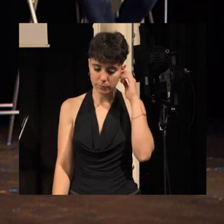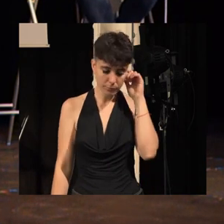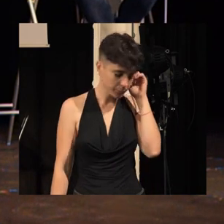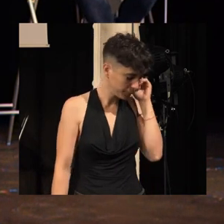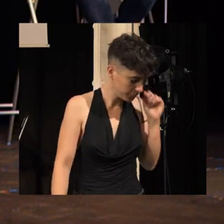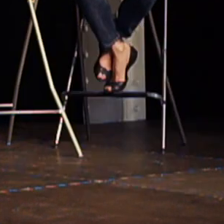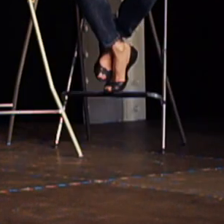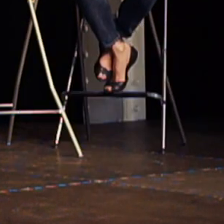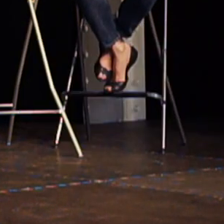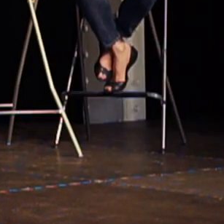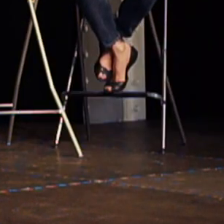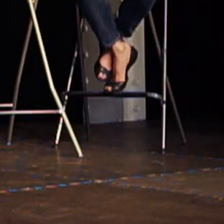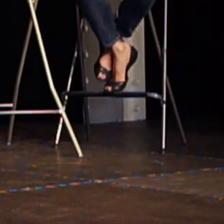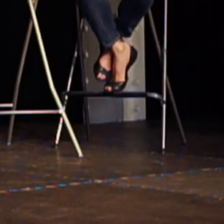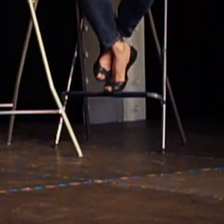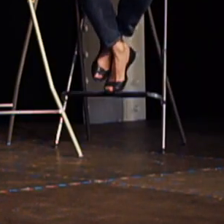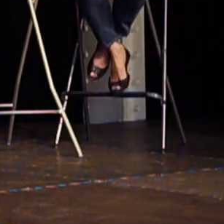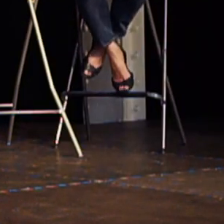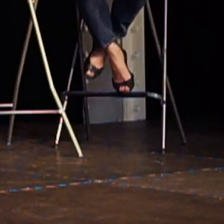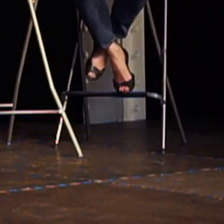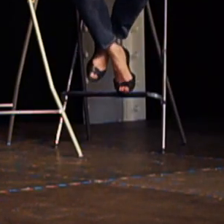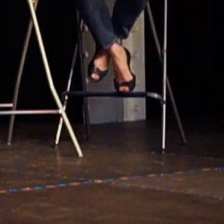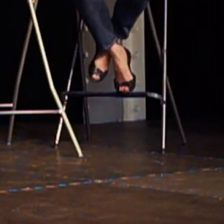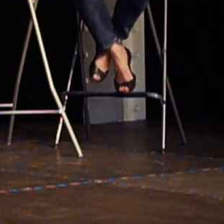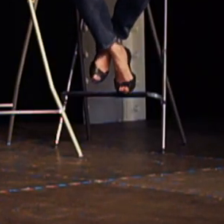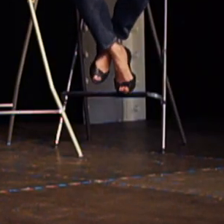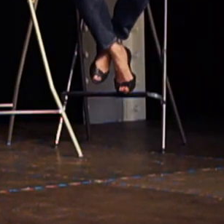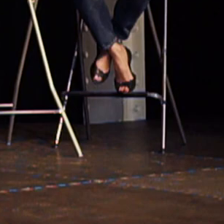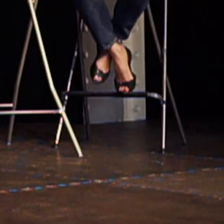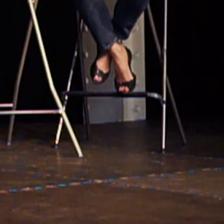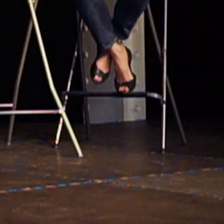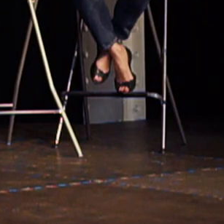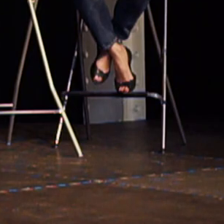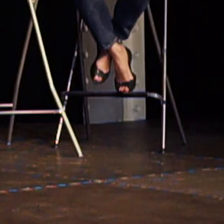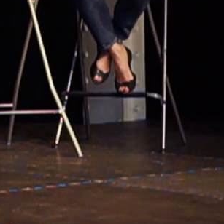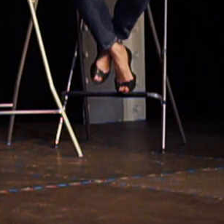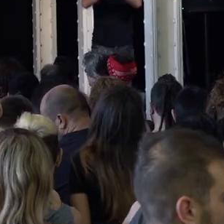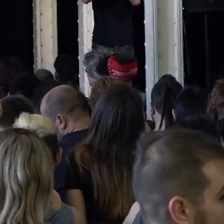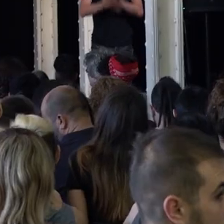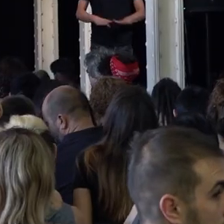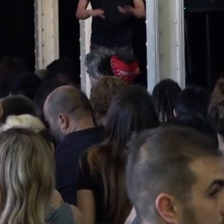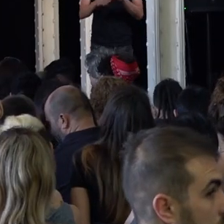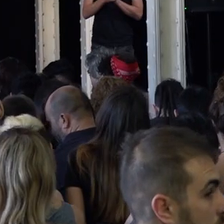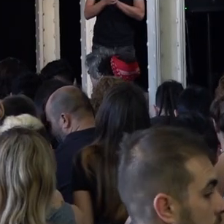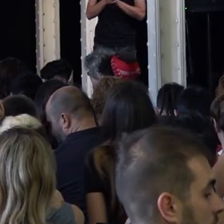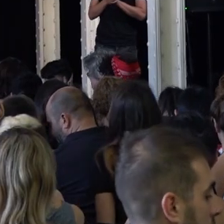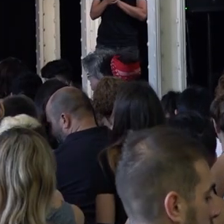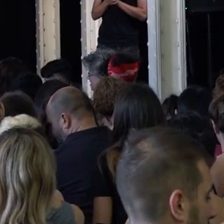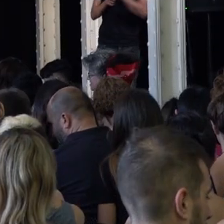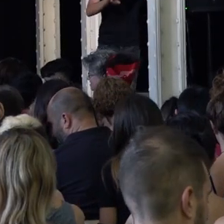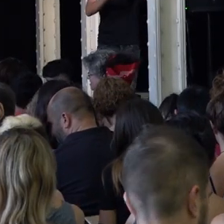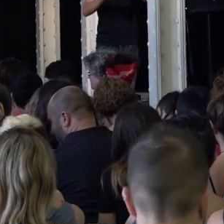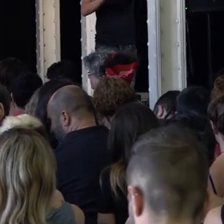Muy bien, gracias Miriam. Sí. Bueno, finalizamos con Fefa la primera ronda de